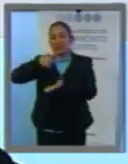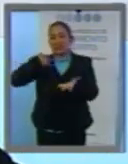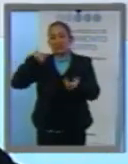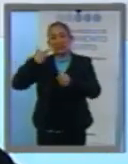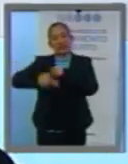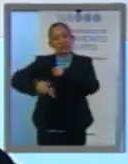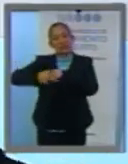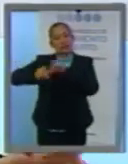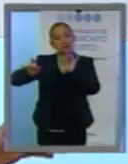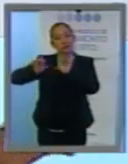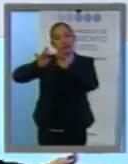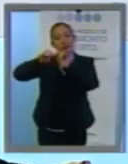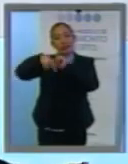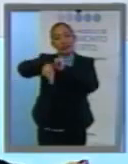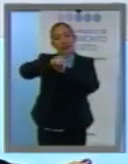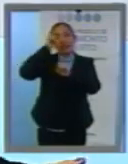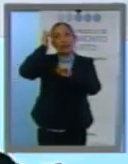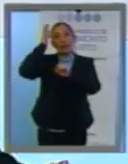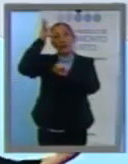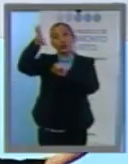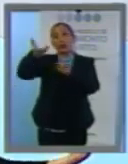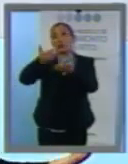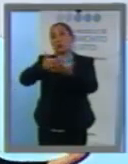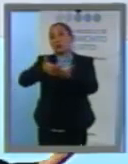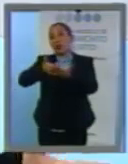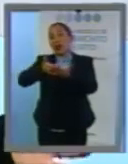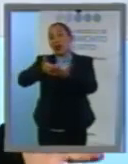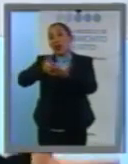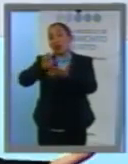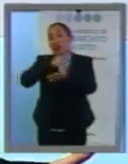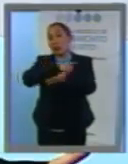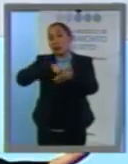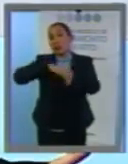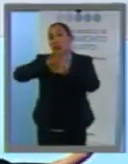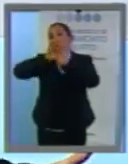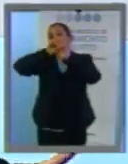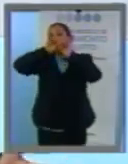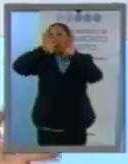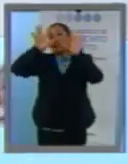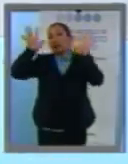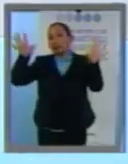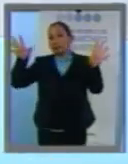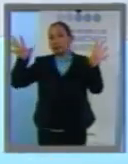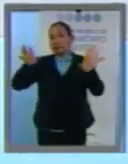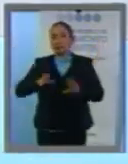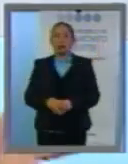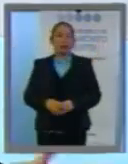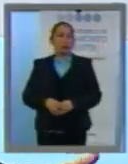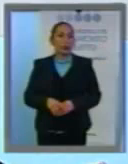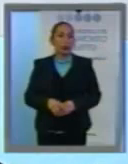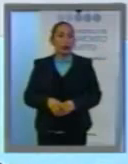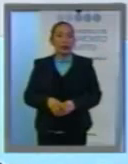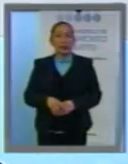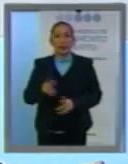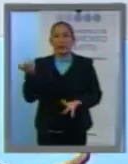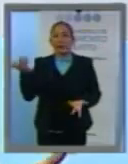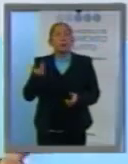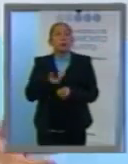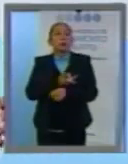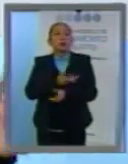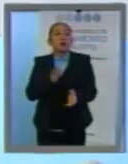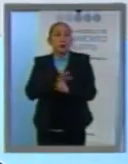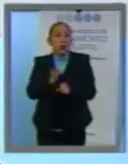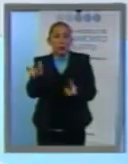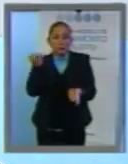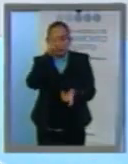riesgos de estas expectativas, lo tenemos que tener mucho más claro. Lo peor que podría suceder es